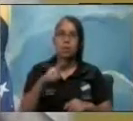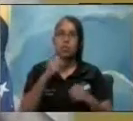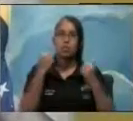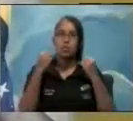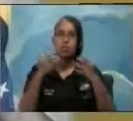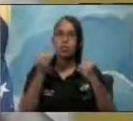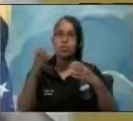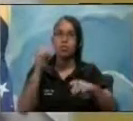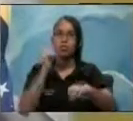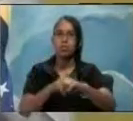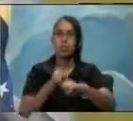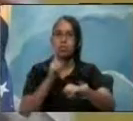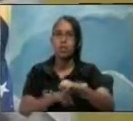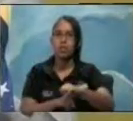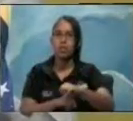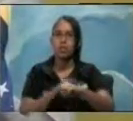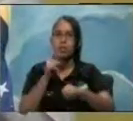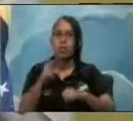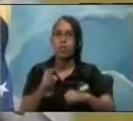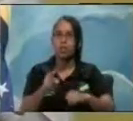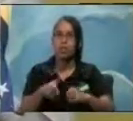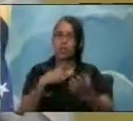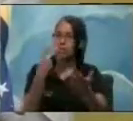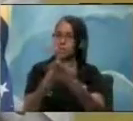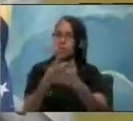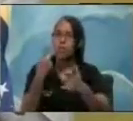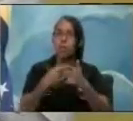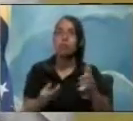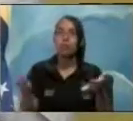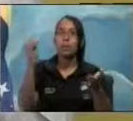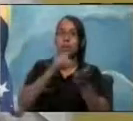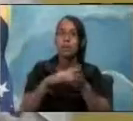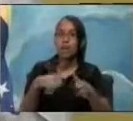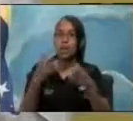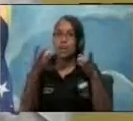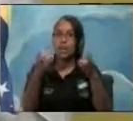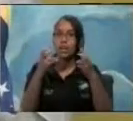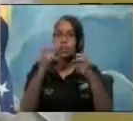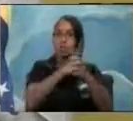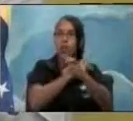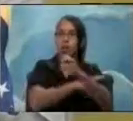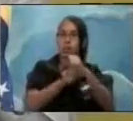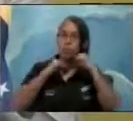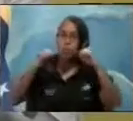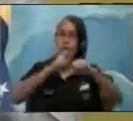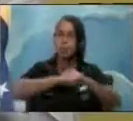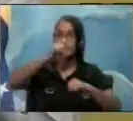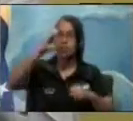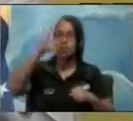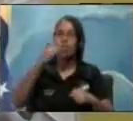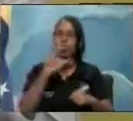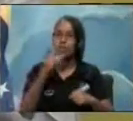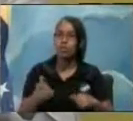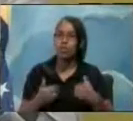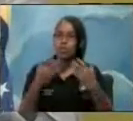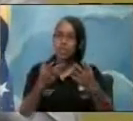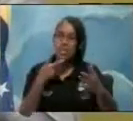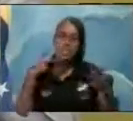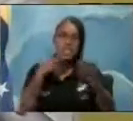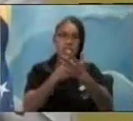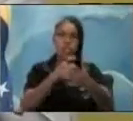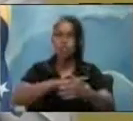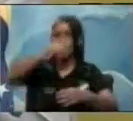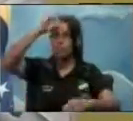mucho tiempo allí tirado, pero una vez que recibió el poder de Dios, una transferencia, una inyección de